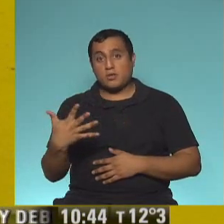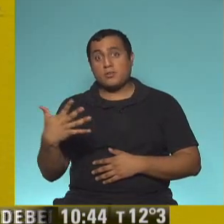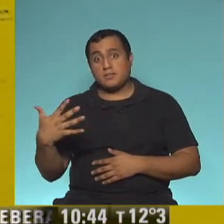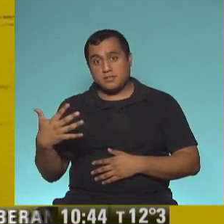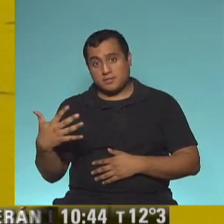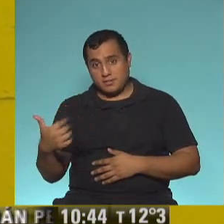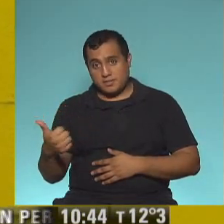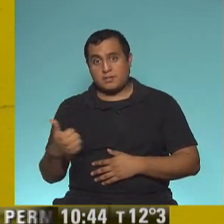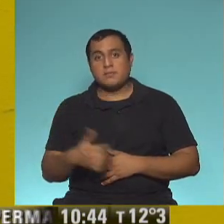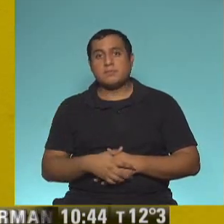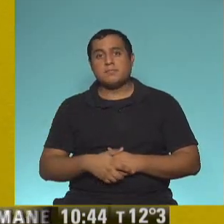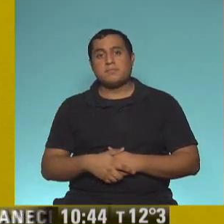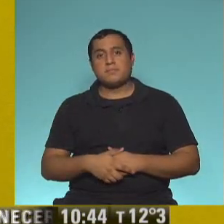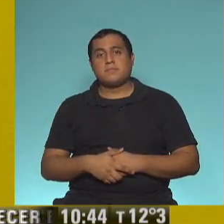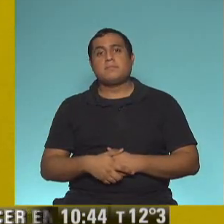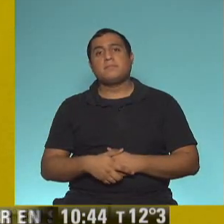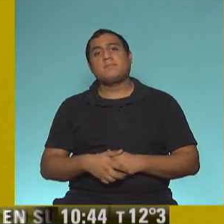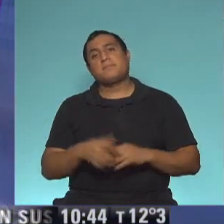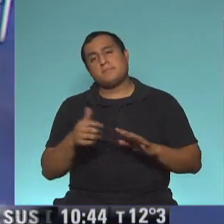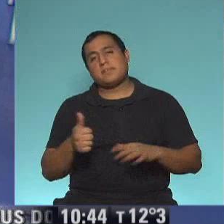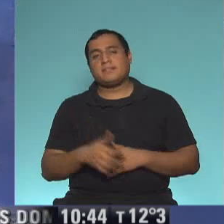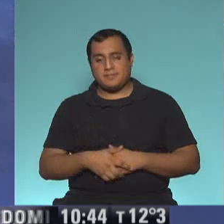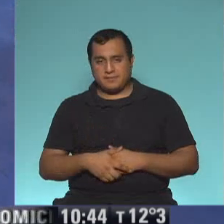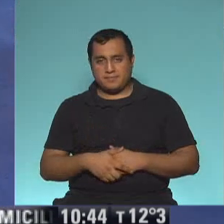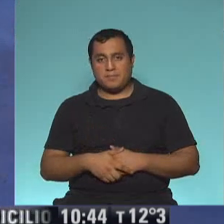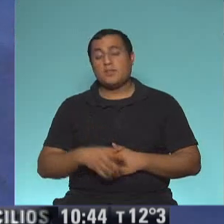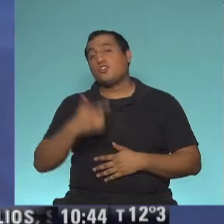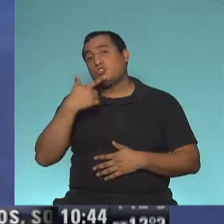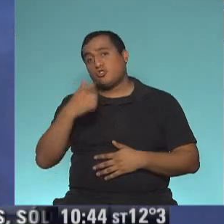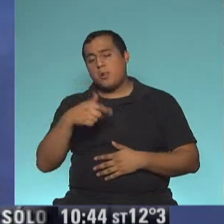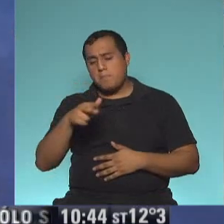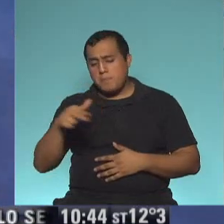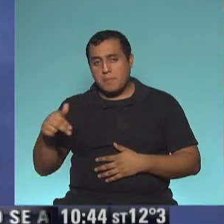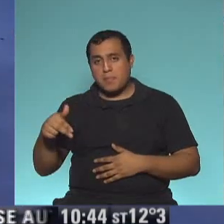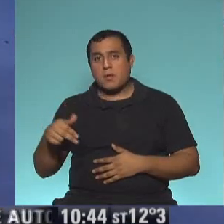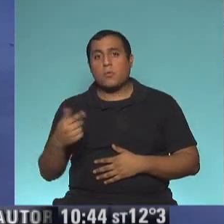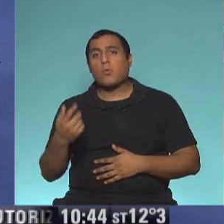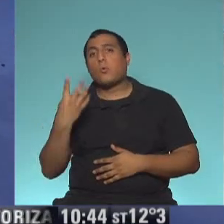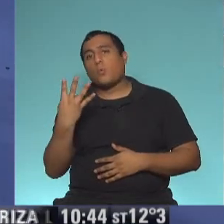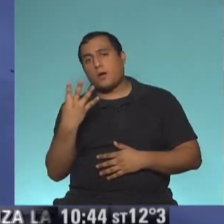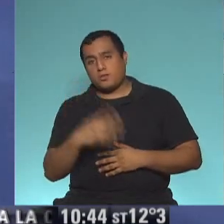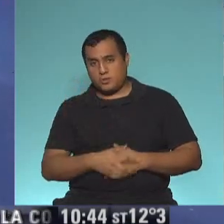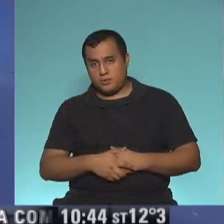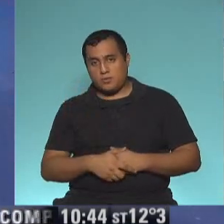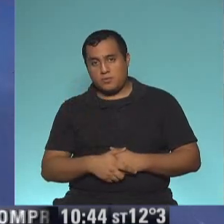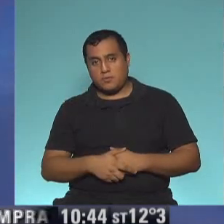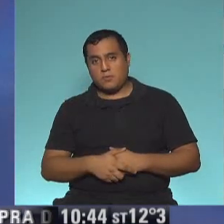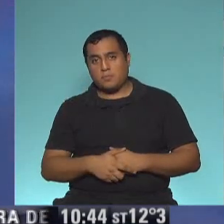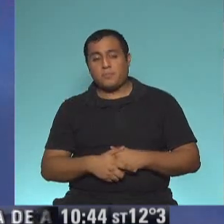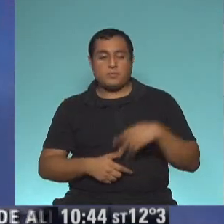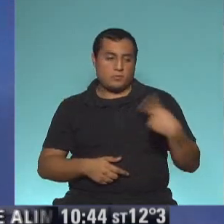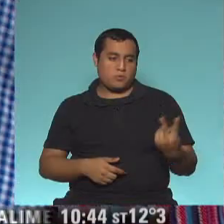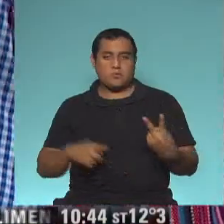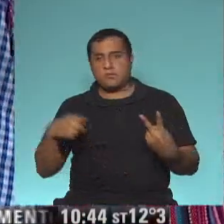1, 2, 3, 4, 5 con un poco de azul y 6 que se me perfecto, manchó. Perfecto, bien. Y Sol tiene que pintar 4. Salieron 2 en un